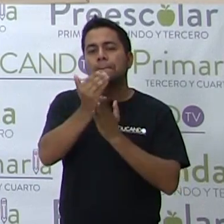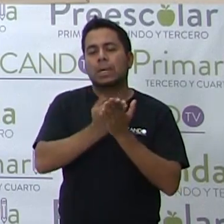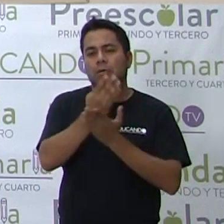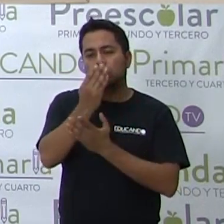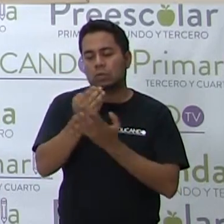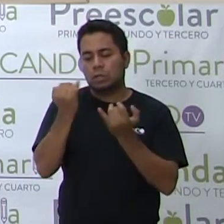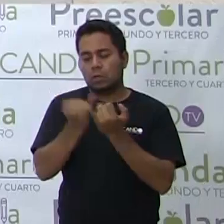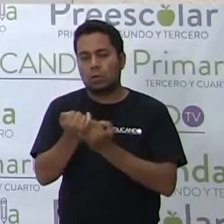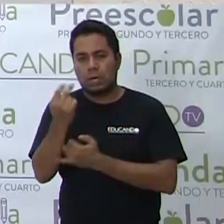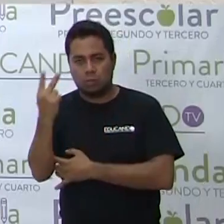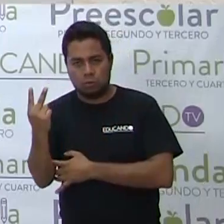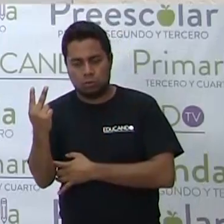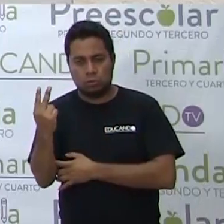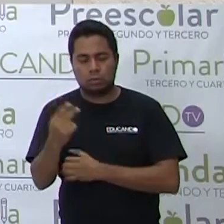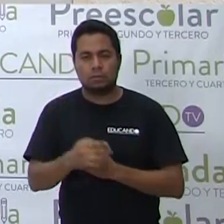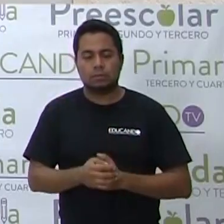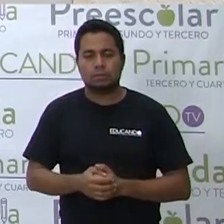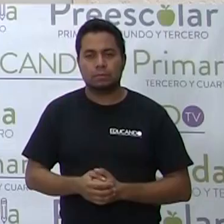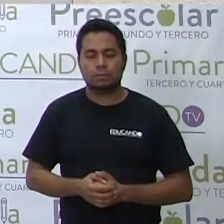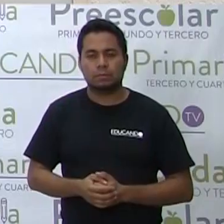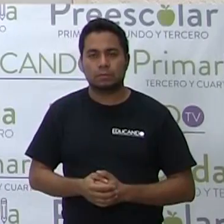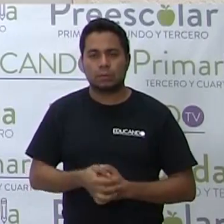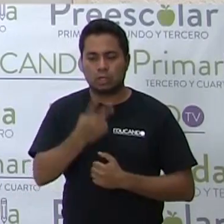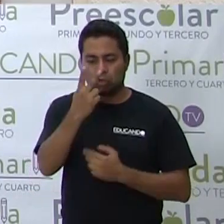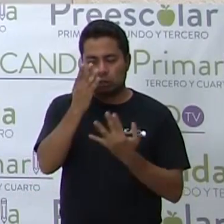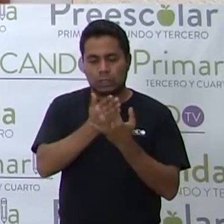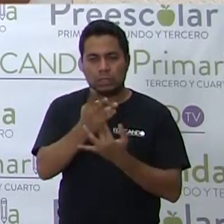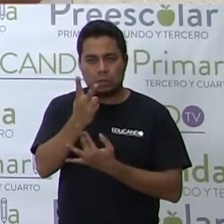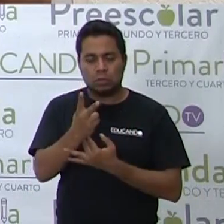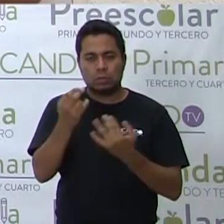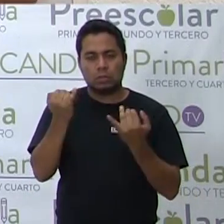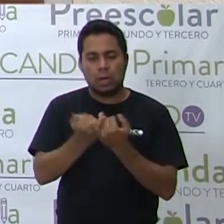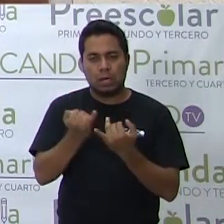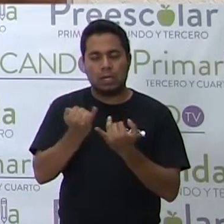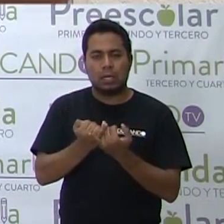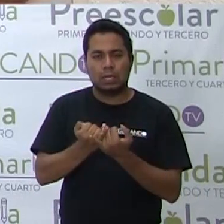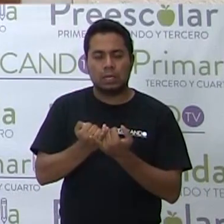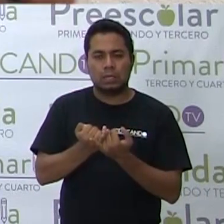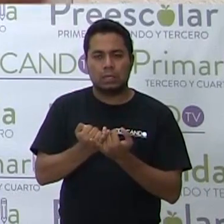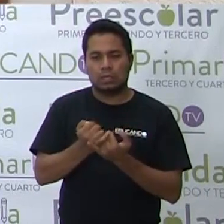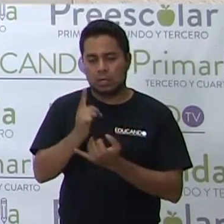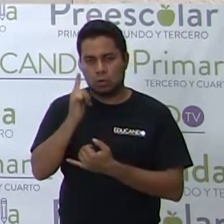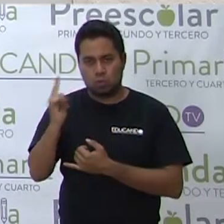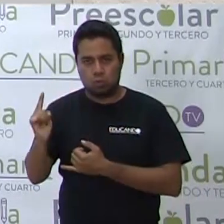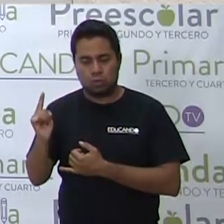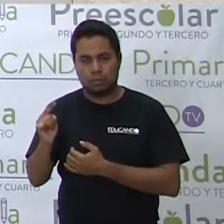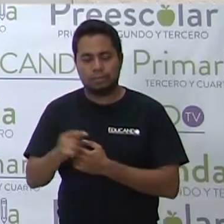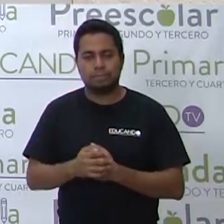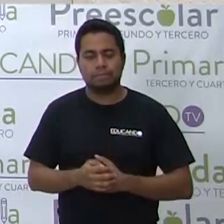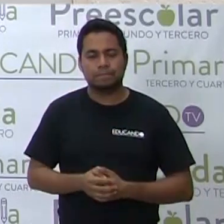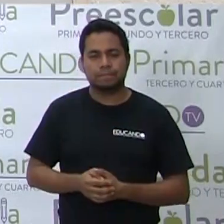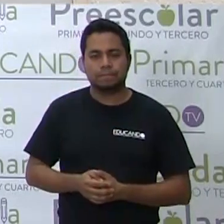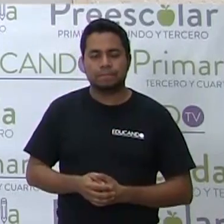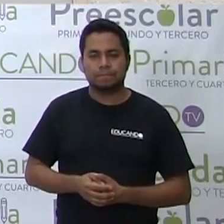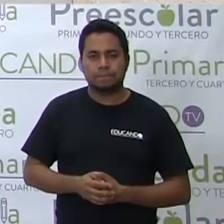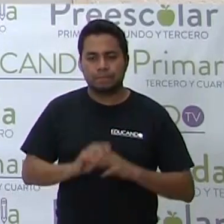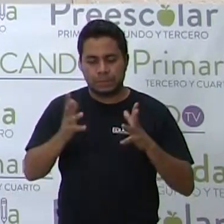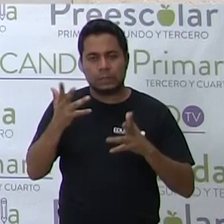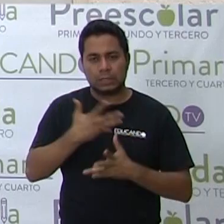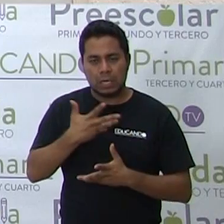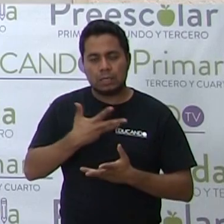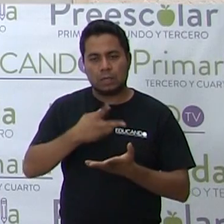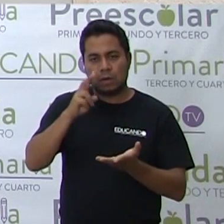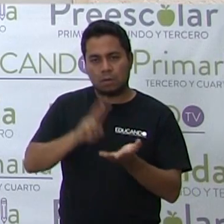2 sí 2 / 2 esto es igual a 1 Ahí tengo mi